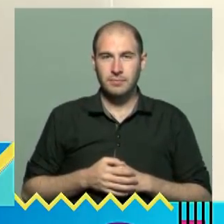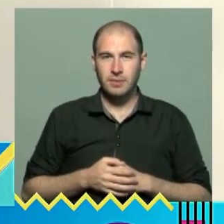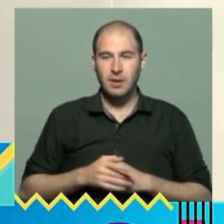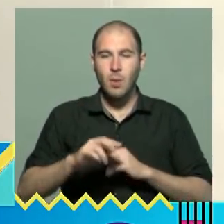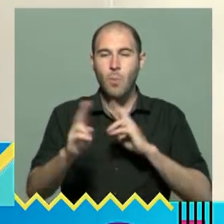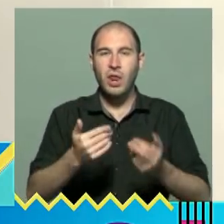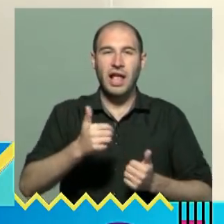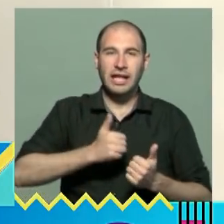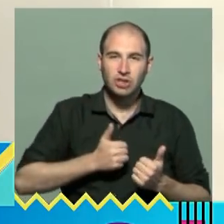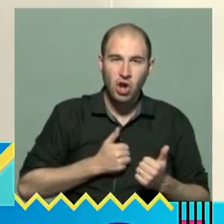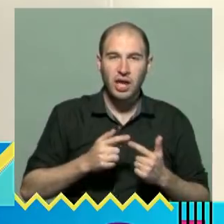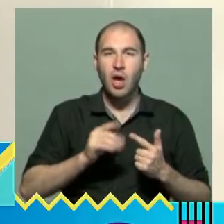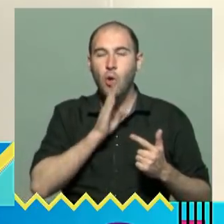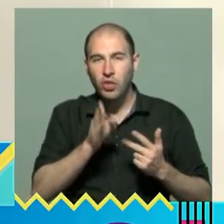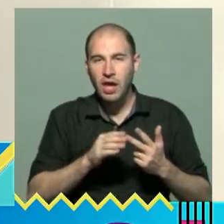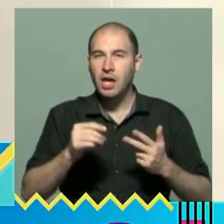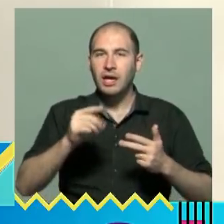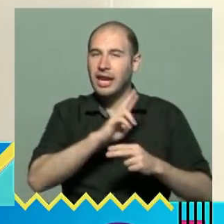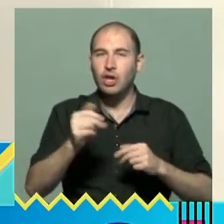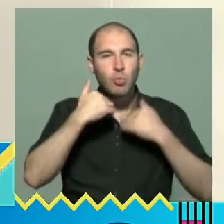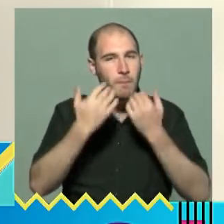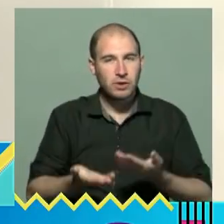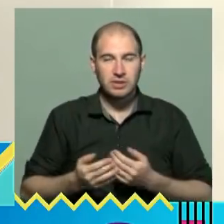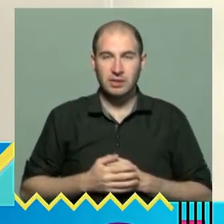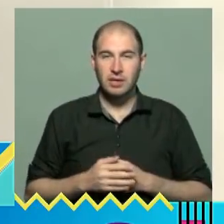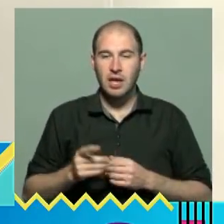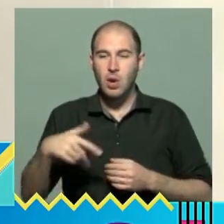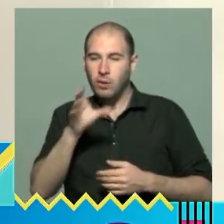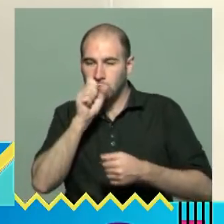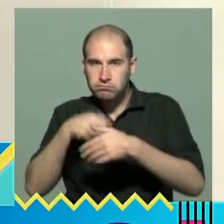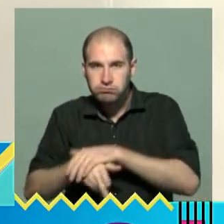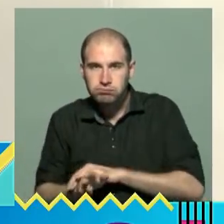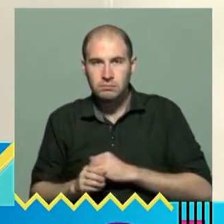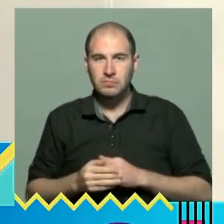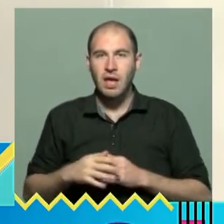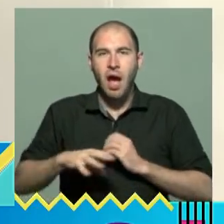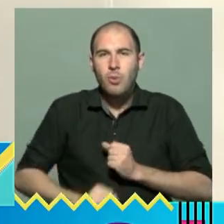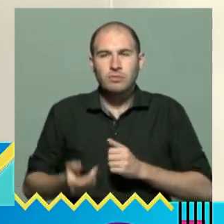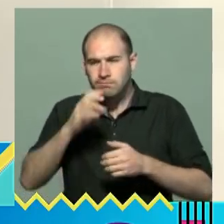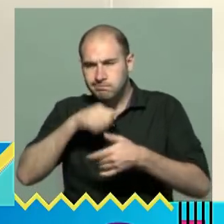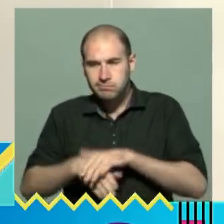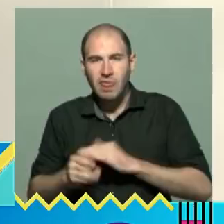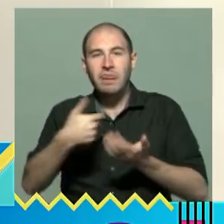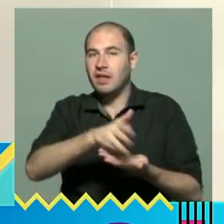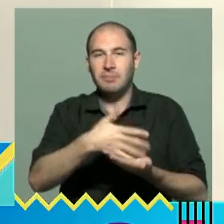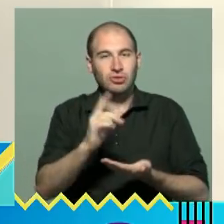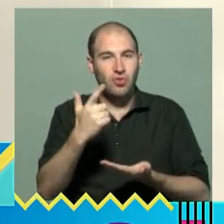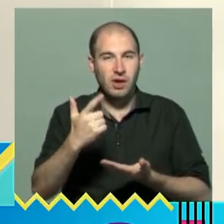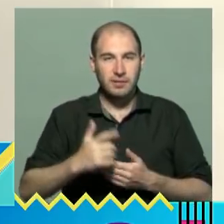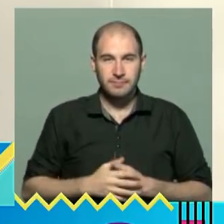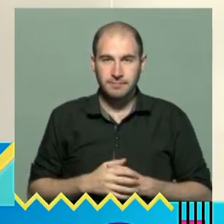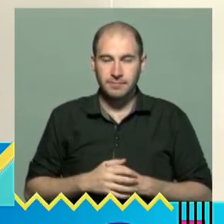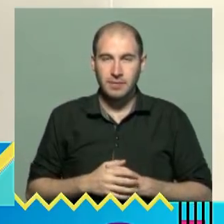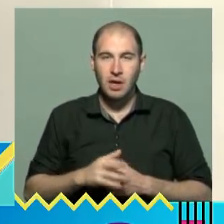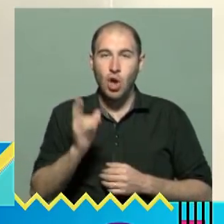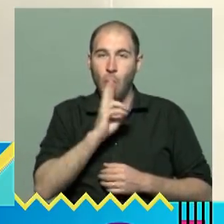mueren católicas, judías, no importa la religión, la clandestinidad del aborto no discrimina, digamos. A